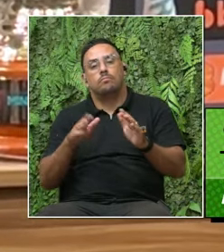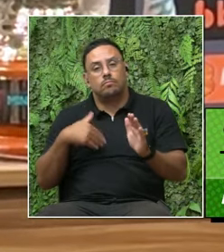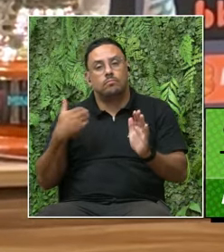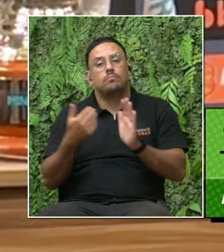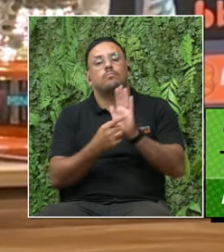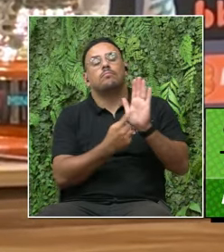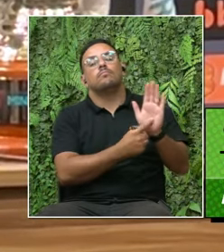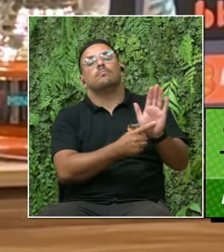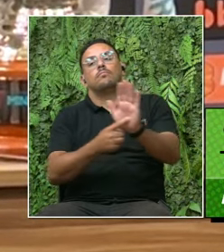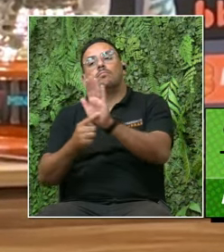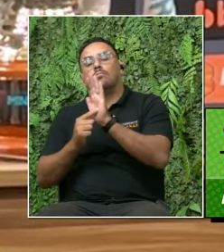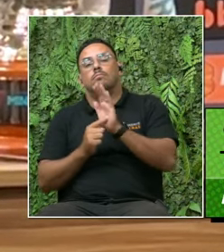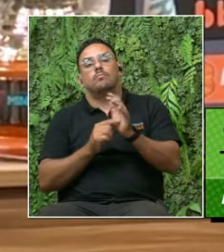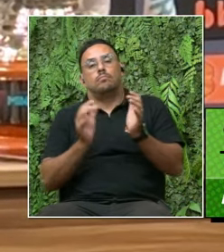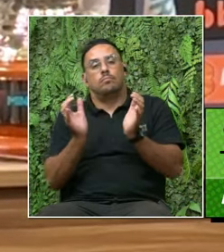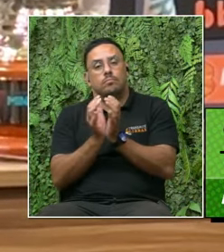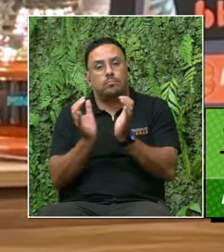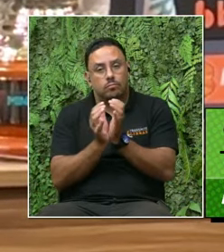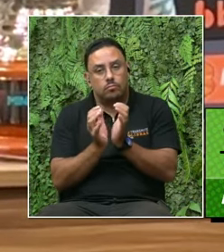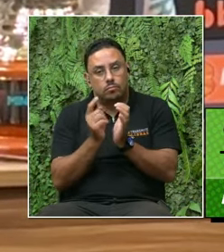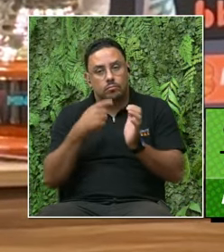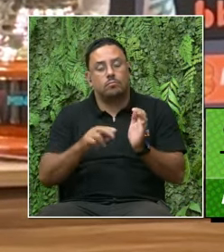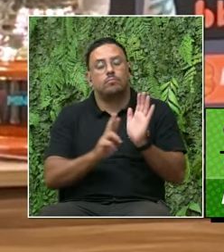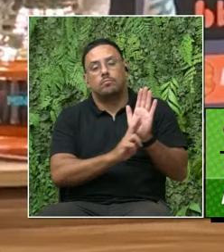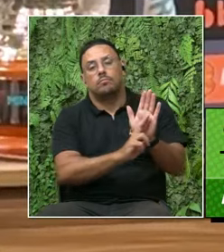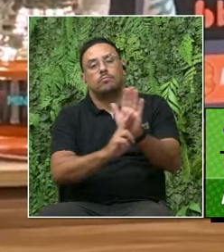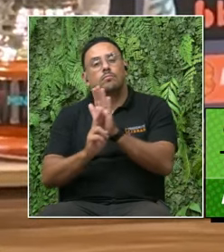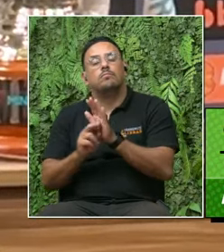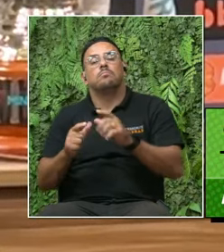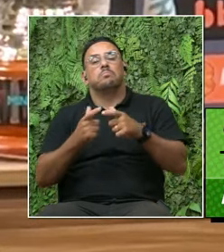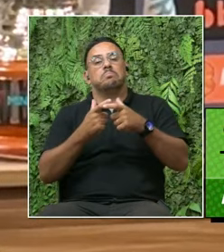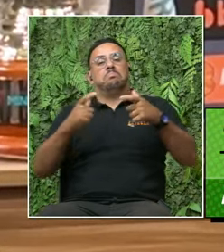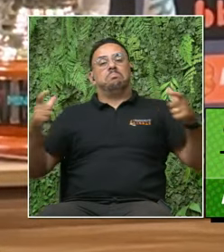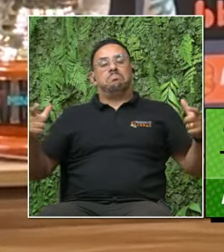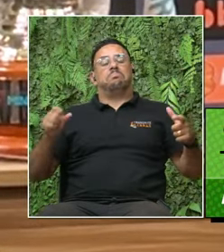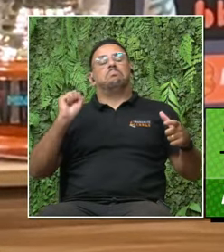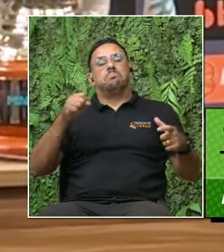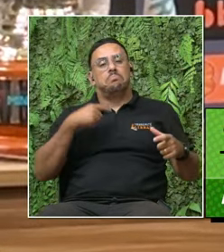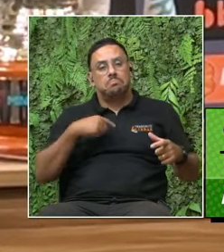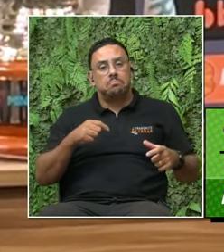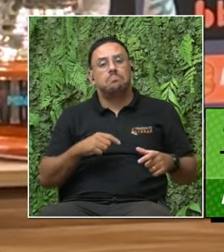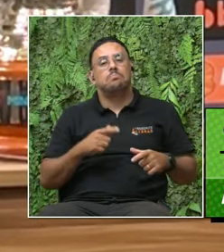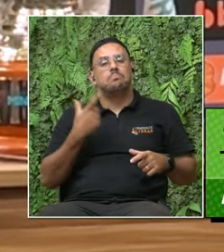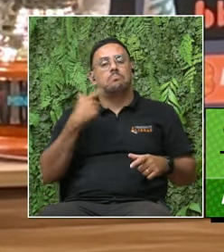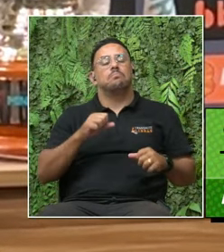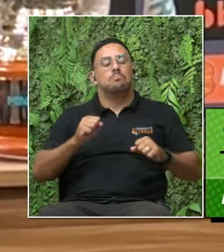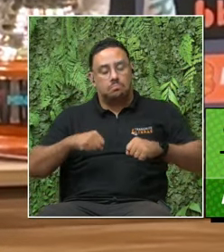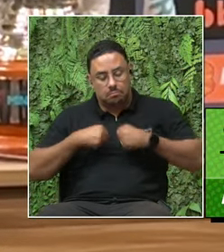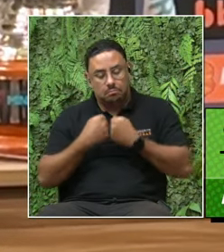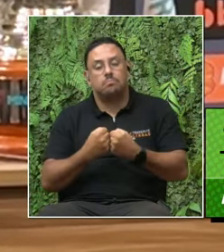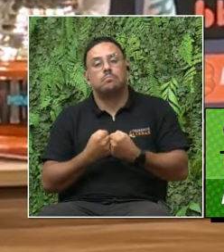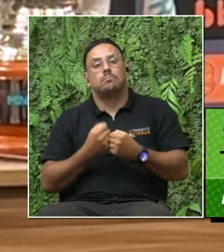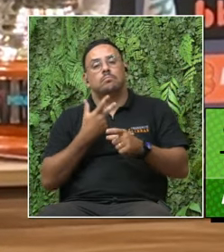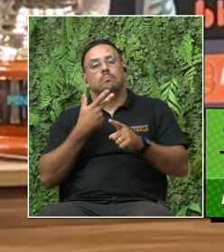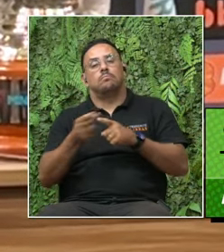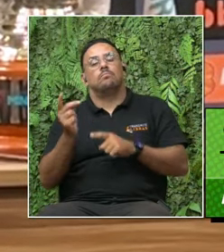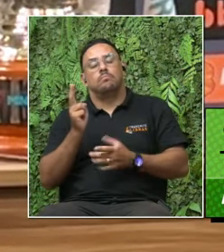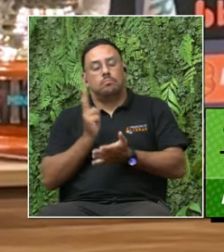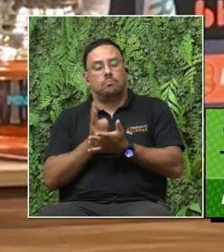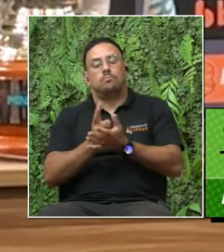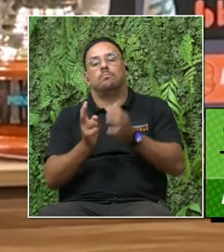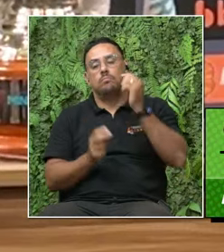ha Club represent Grande e que tenemos que jar para ganar sempre